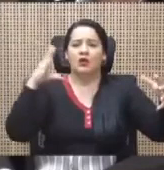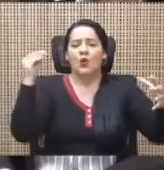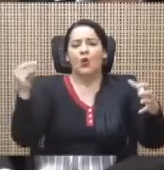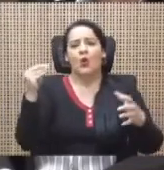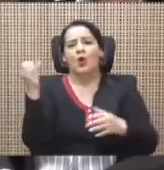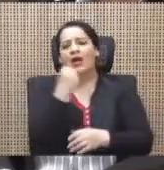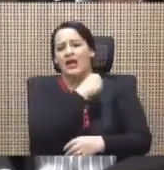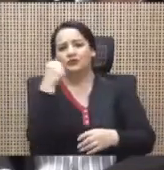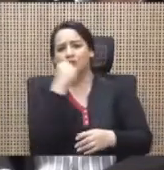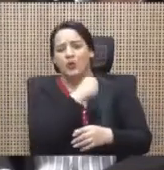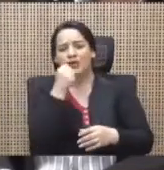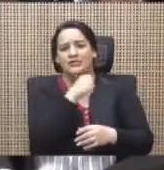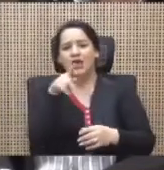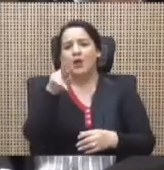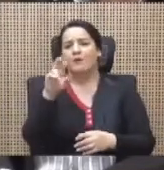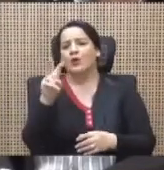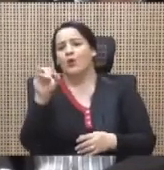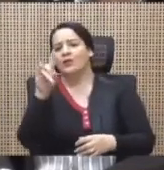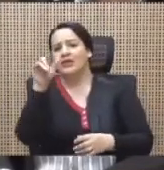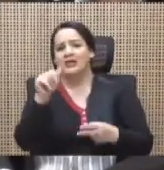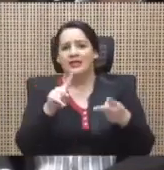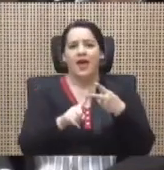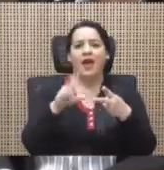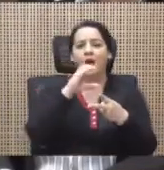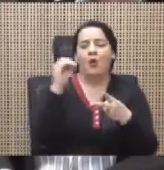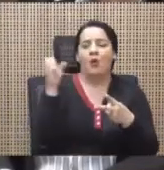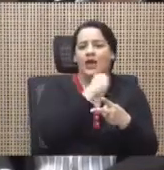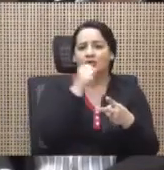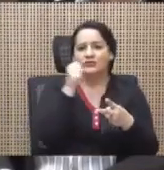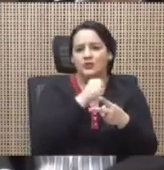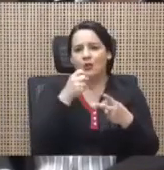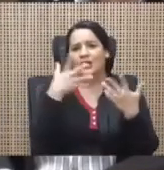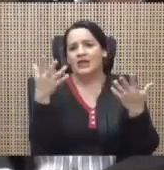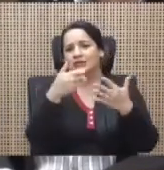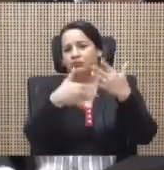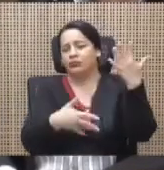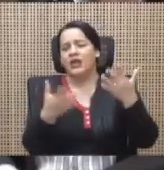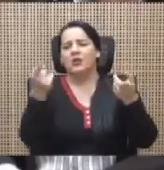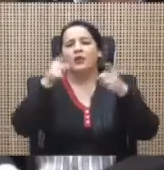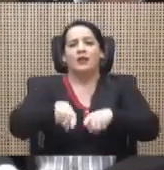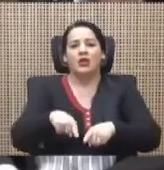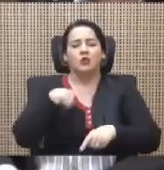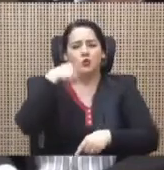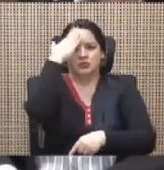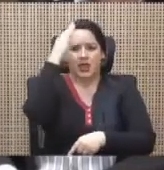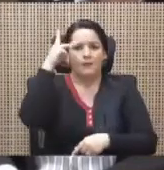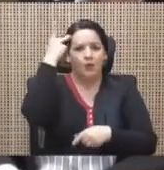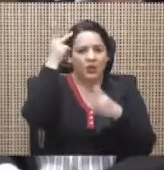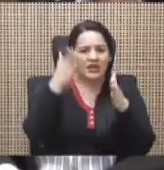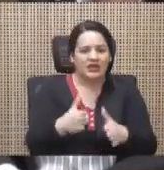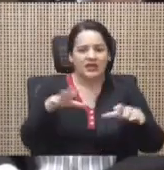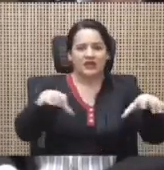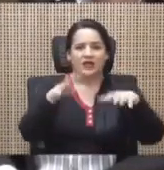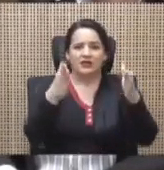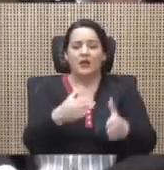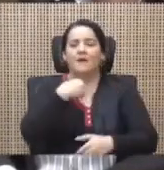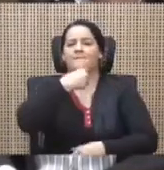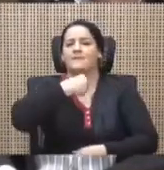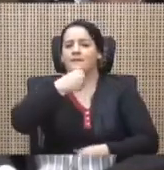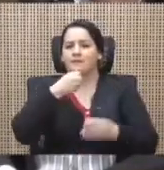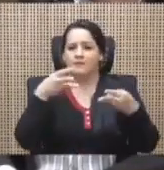hubiera pasado? Estoy seguro que más de uno, políticos, medios de comunicación, activistas, etcétera, se